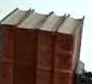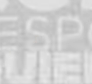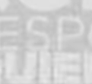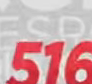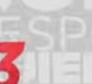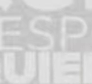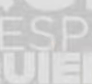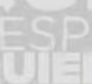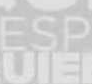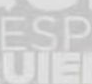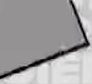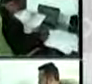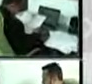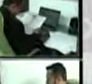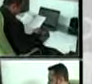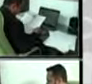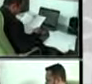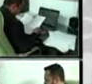llámanos.